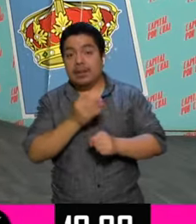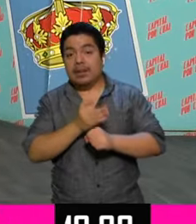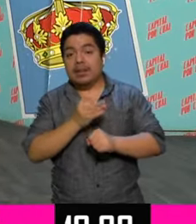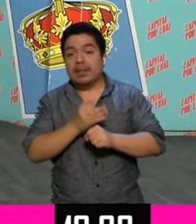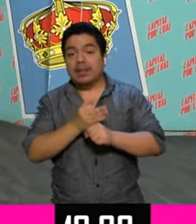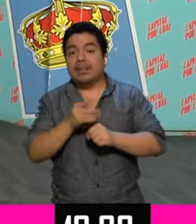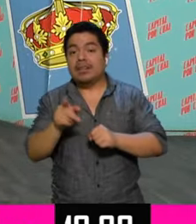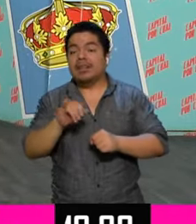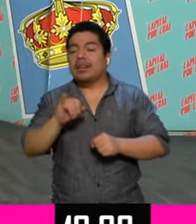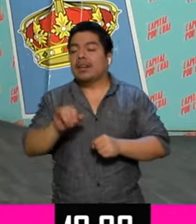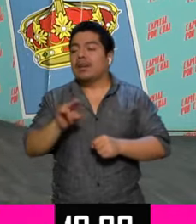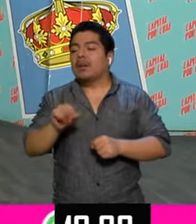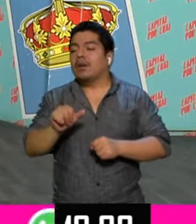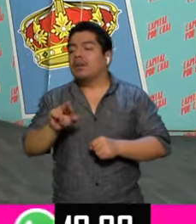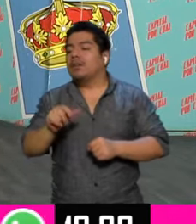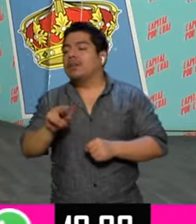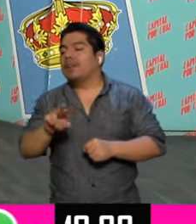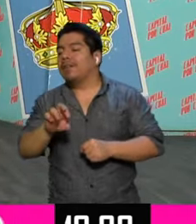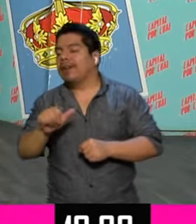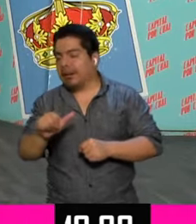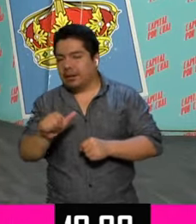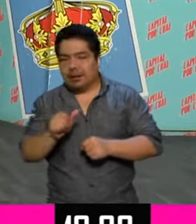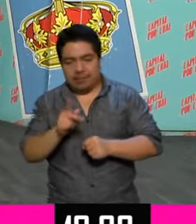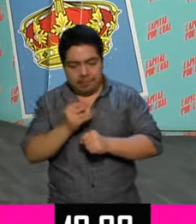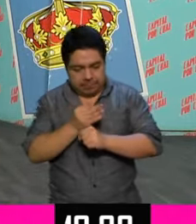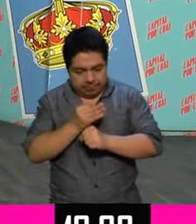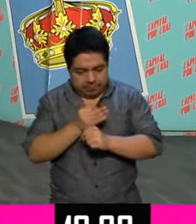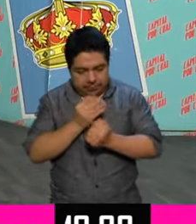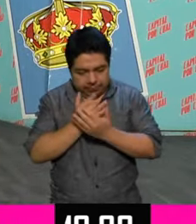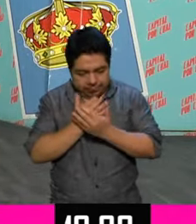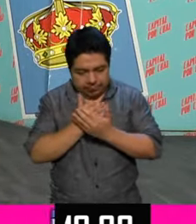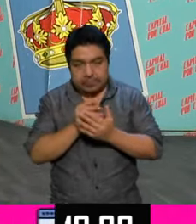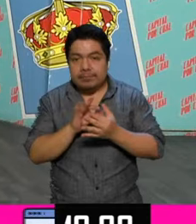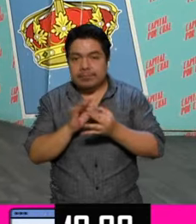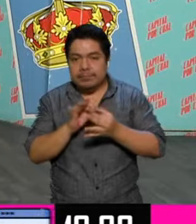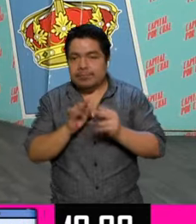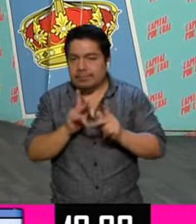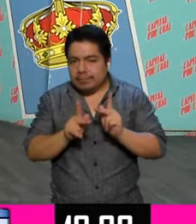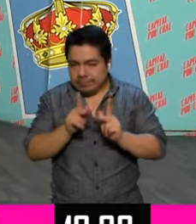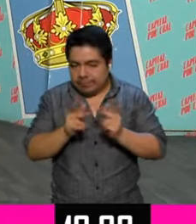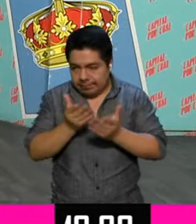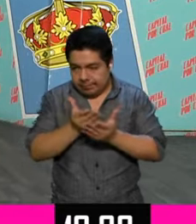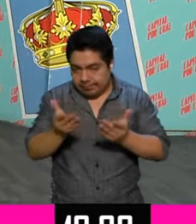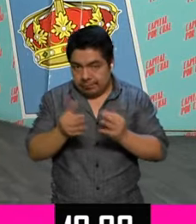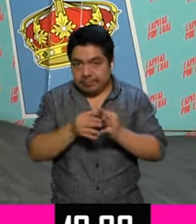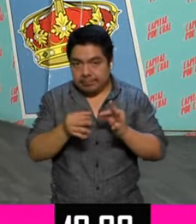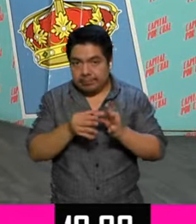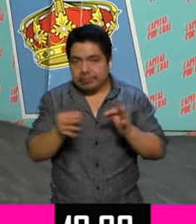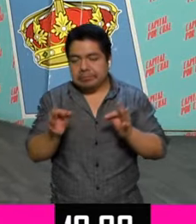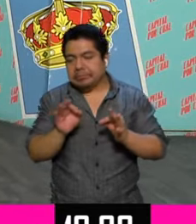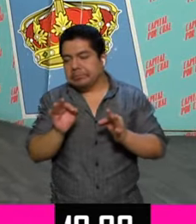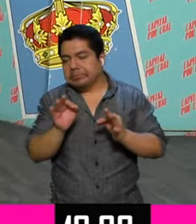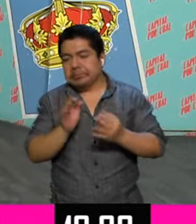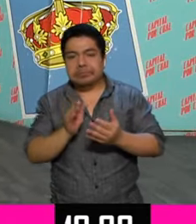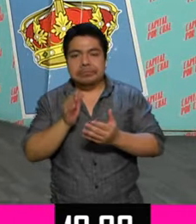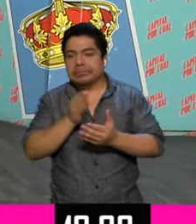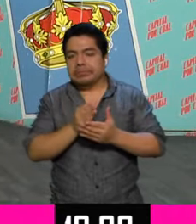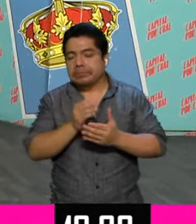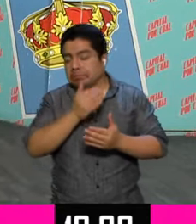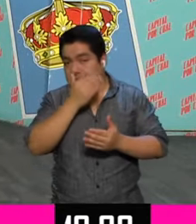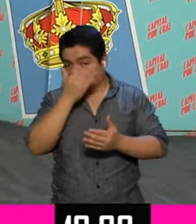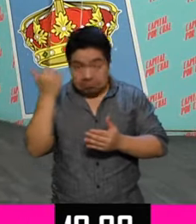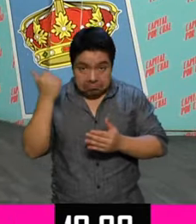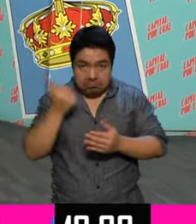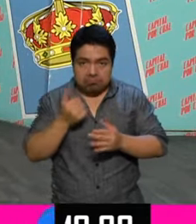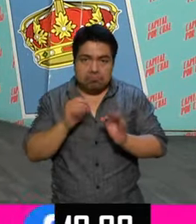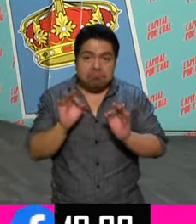Juan de la Barrera. Ay. Pero de entrada vamos a platicar un poquito para la banda que de repente va uno en el camión. No sé si a usted le ha pasado,